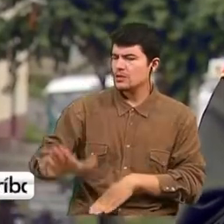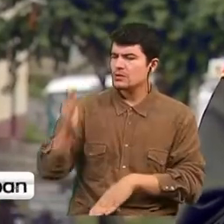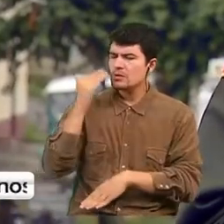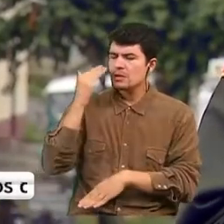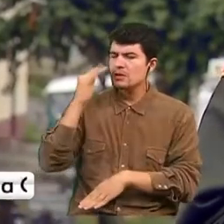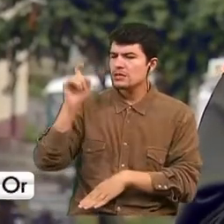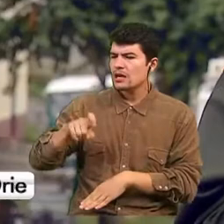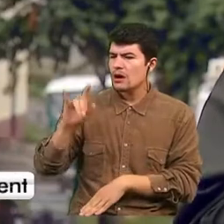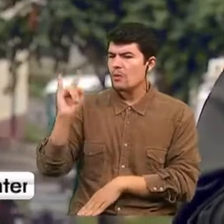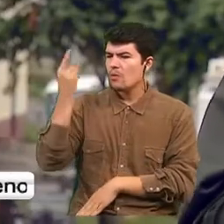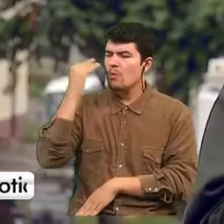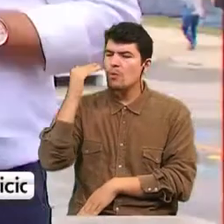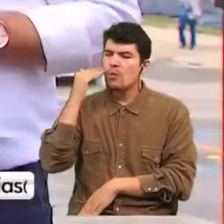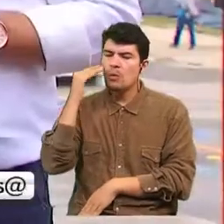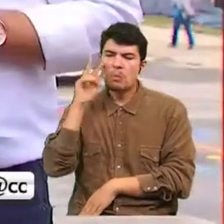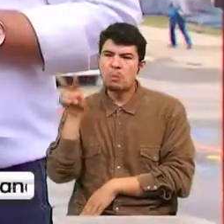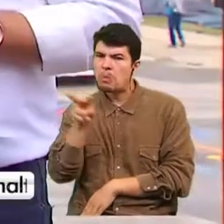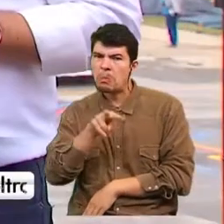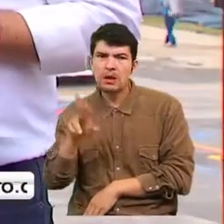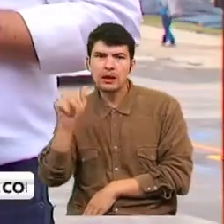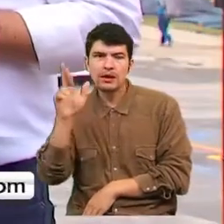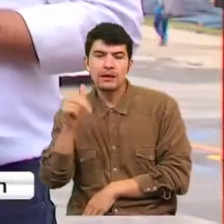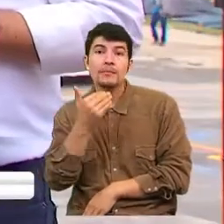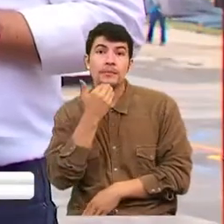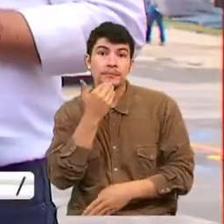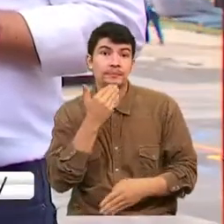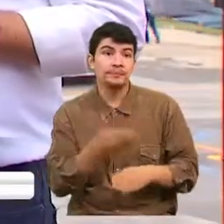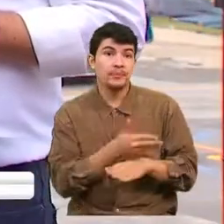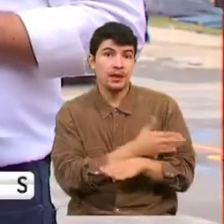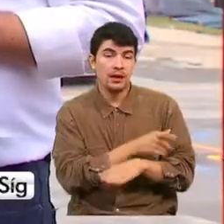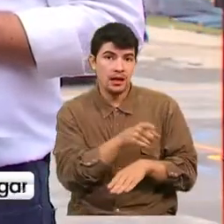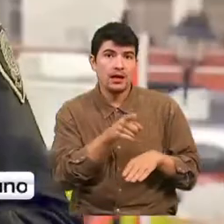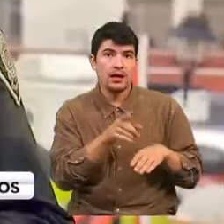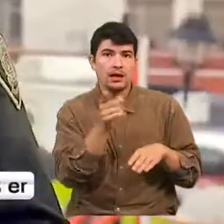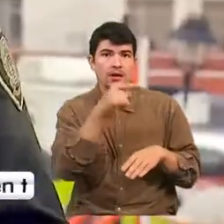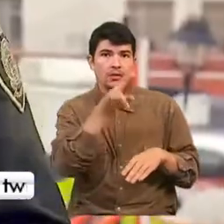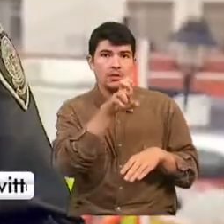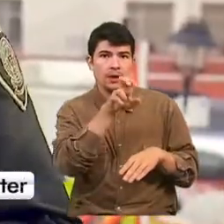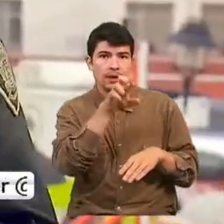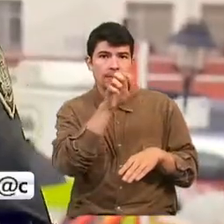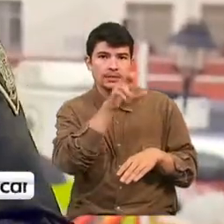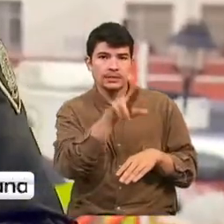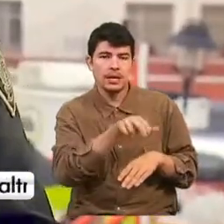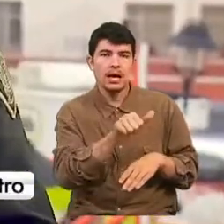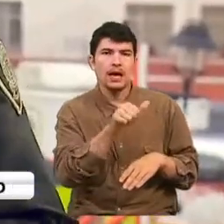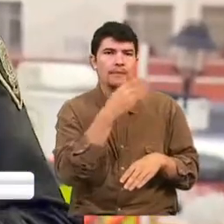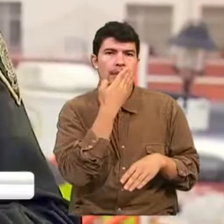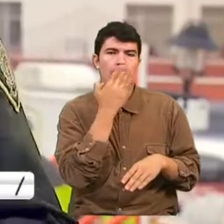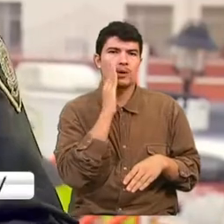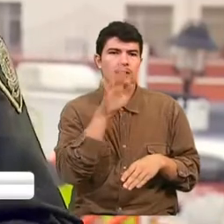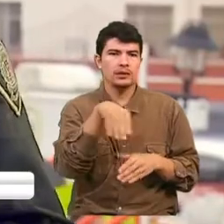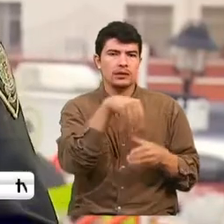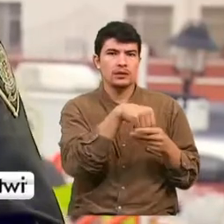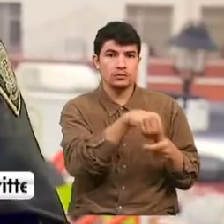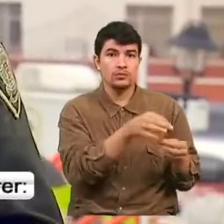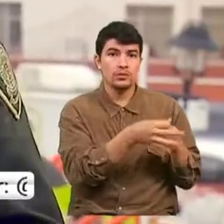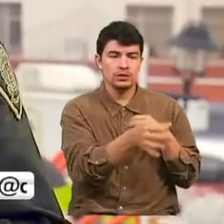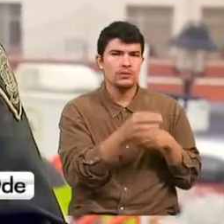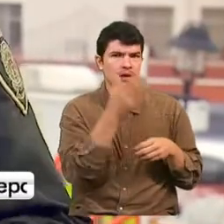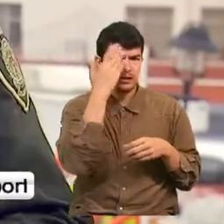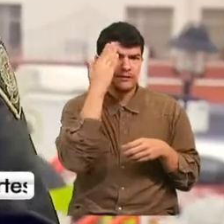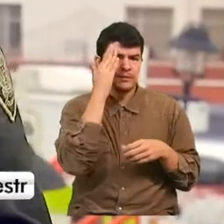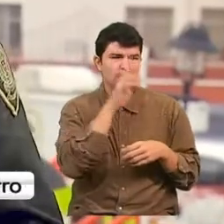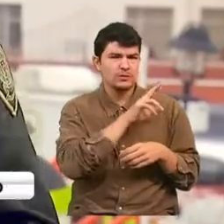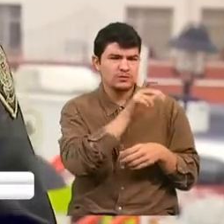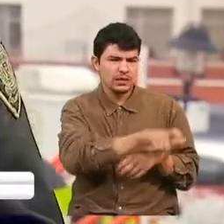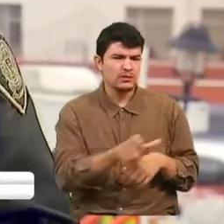cuando vean algo anormal? Operaciones importantes como las que se realizaron en los municipios de Huetza, Barbosa, contemplados, porque sí, sabemos de que personas